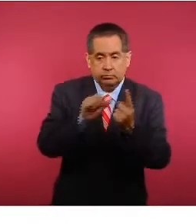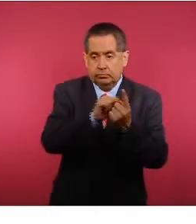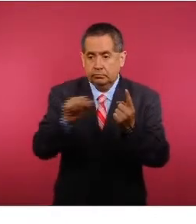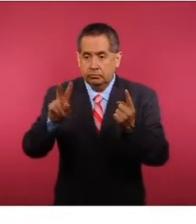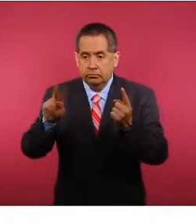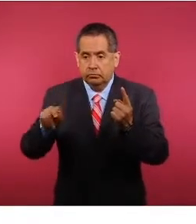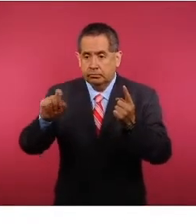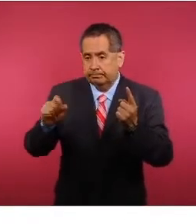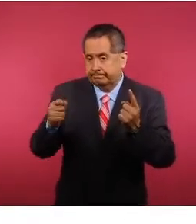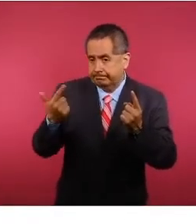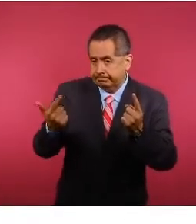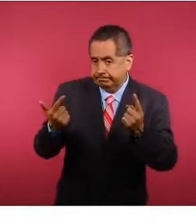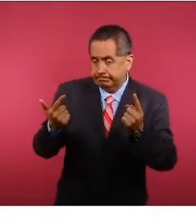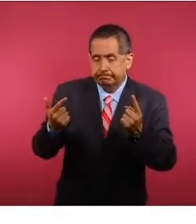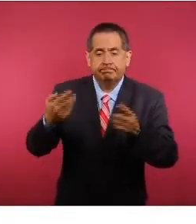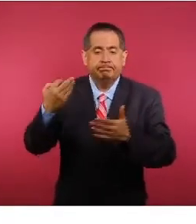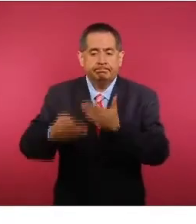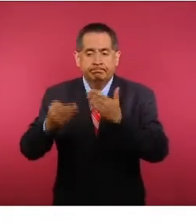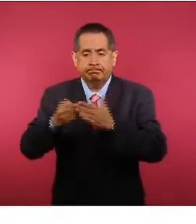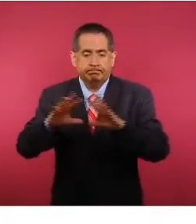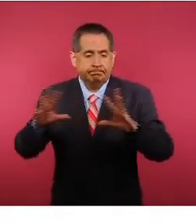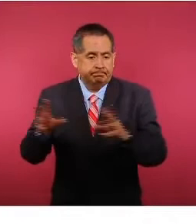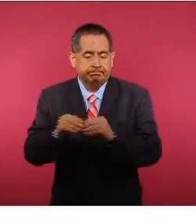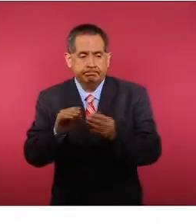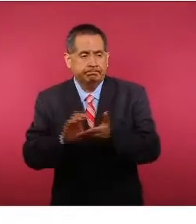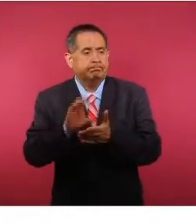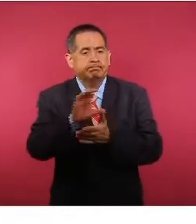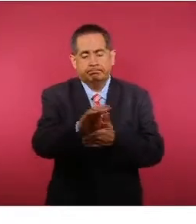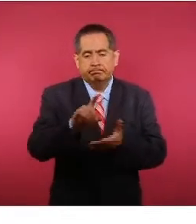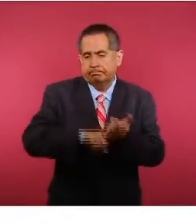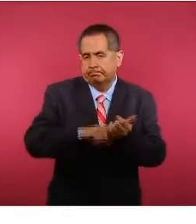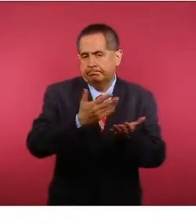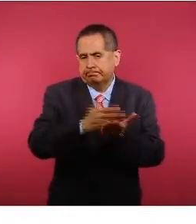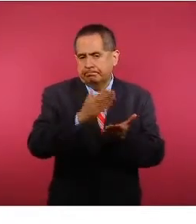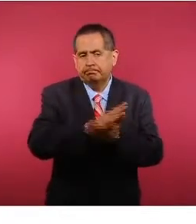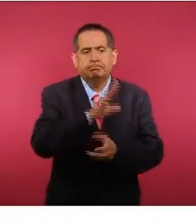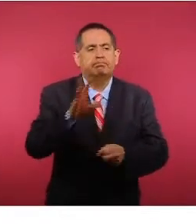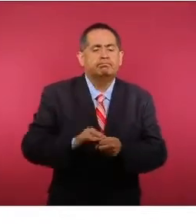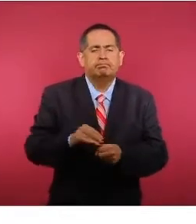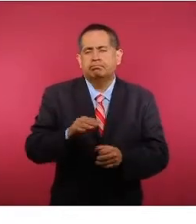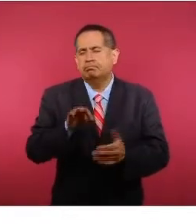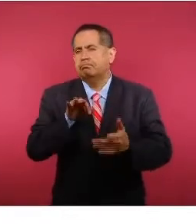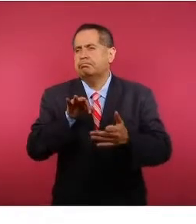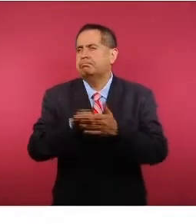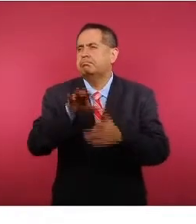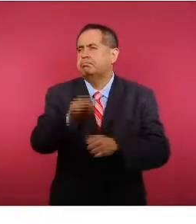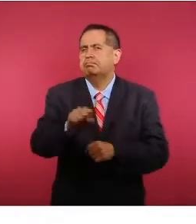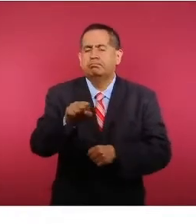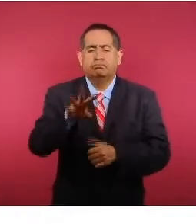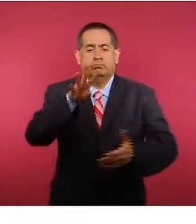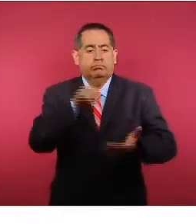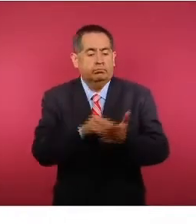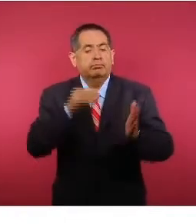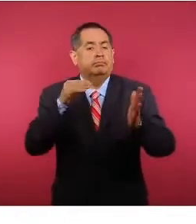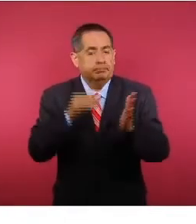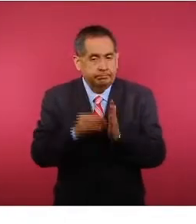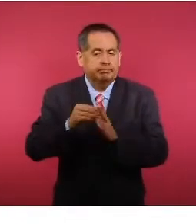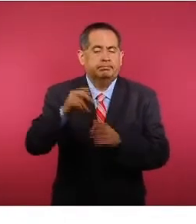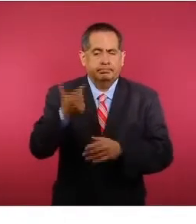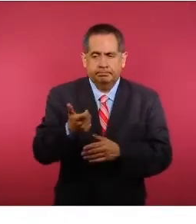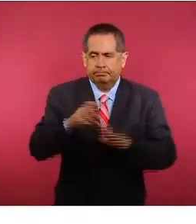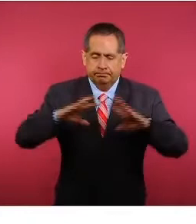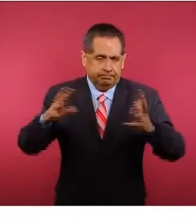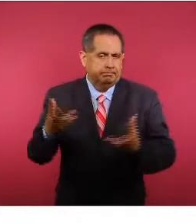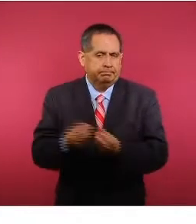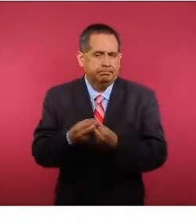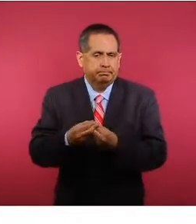2027 está pendiente por pagar un arrendamiento financiero de casi 4,000,000,000 de pesos, haciendo un total para los